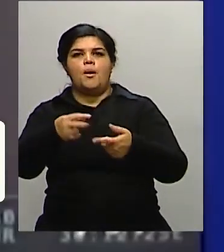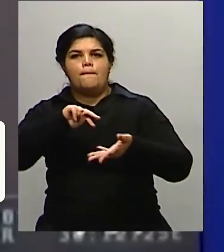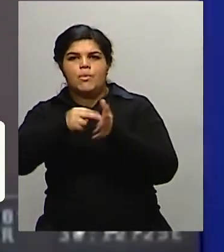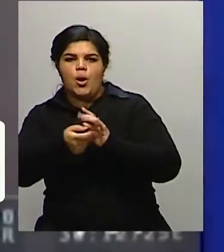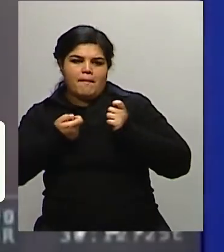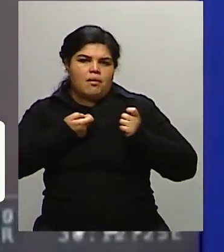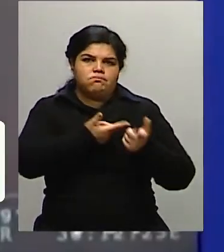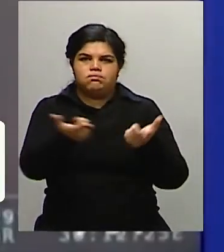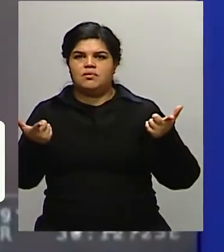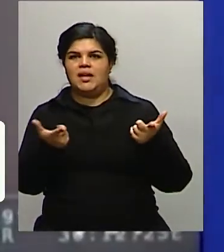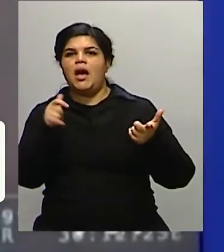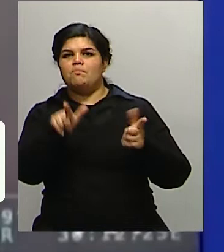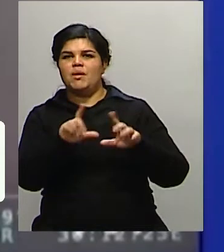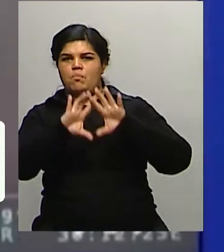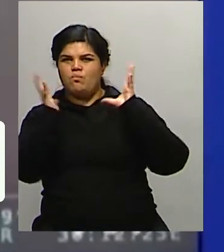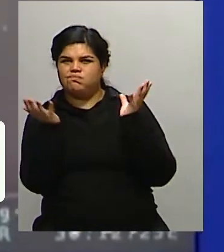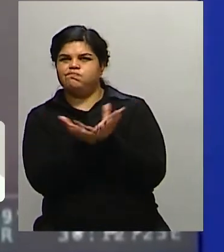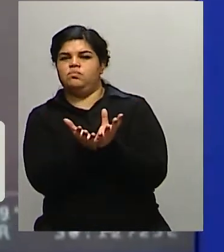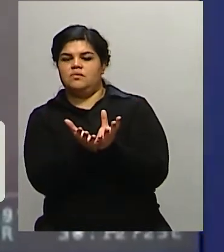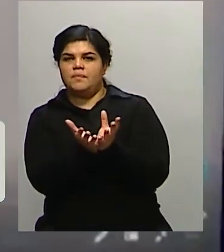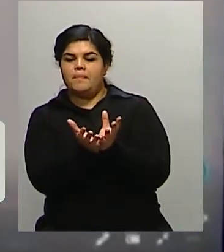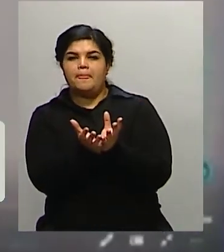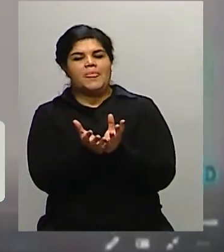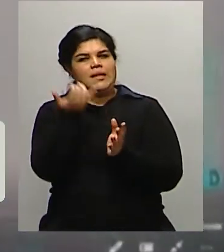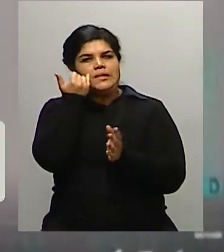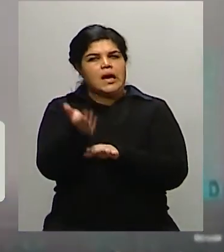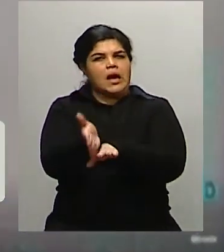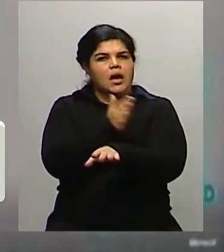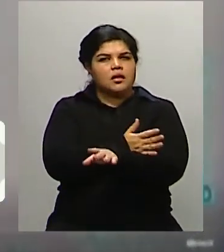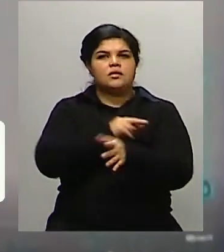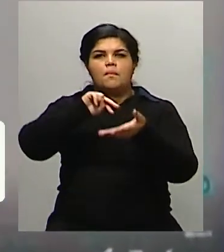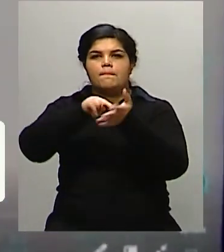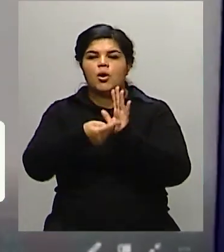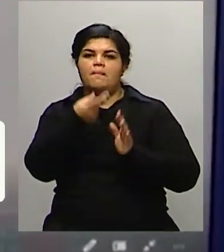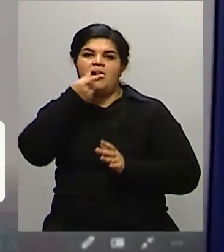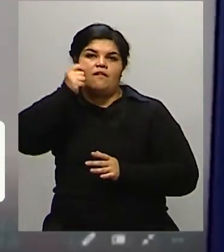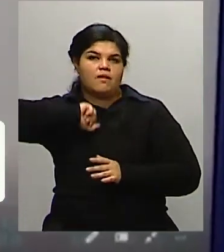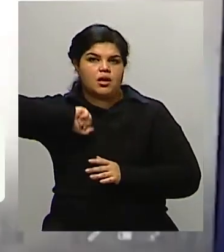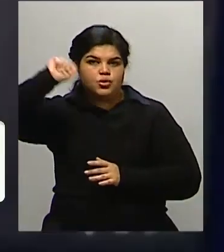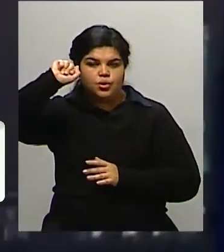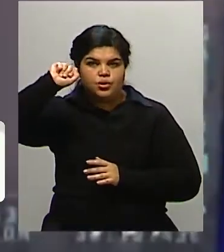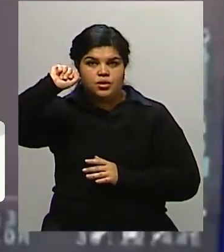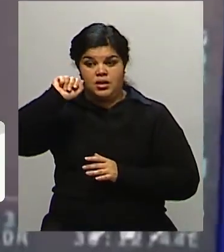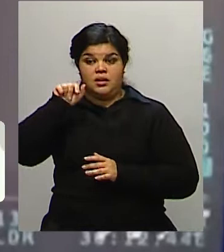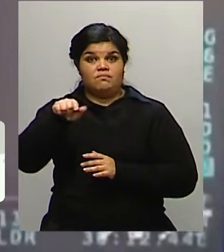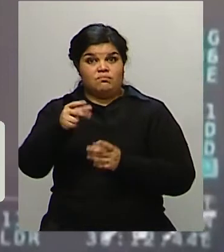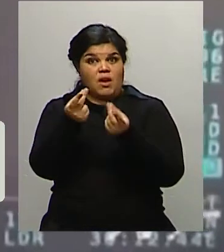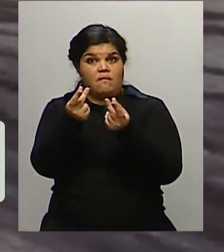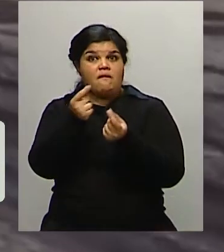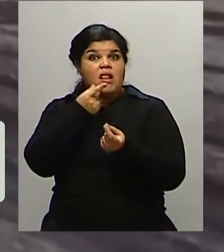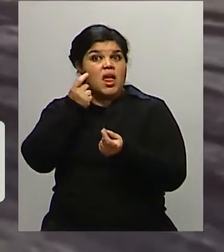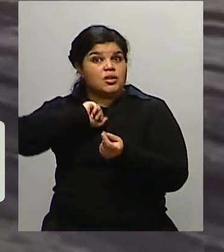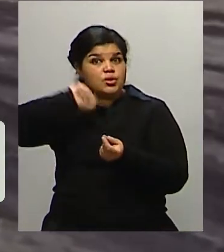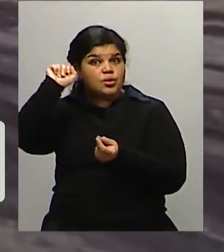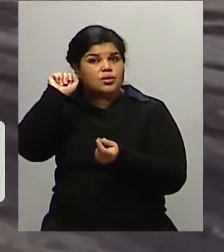venía con problemas de tensiones inflacionarias. Uh-huh. Y esas tensiones inflacionarias eran,